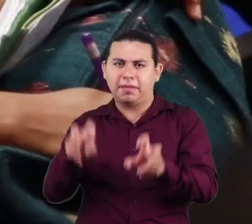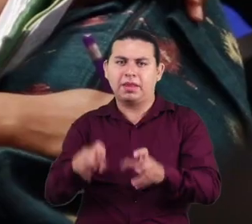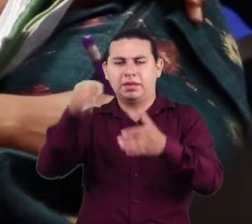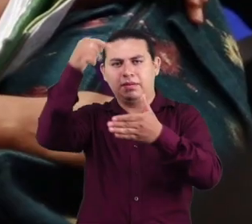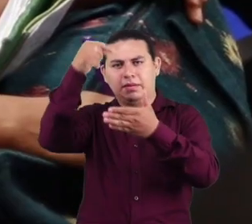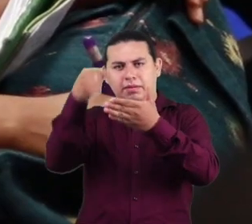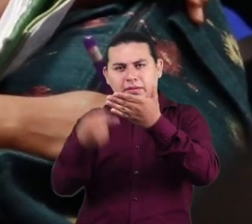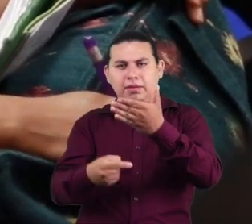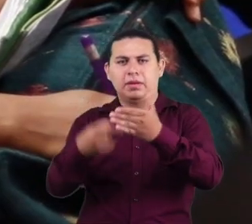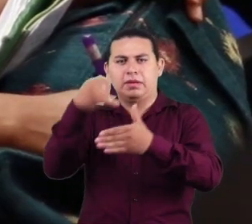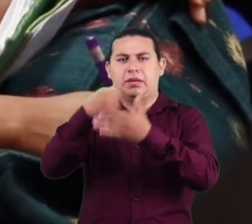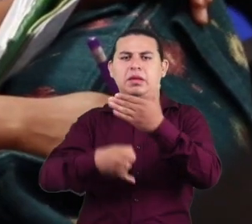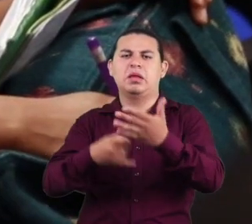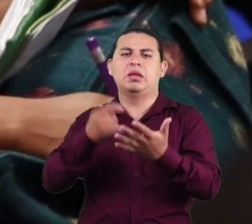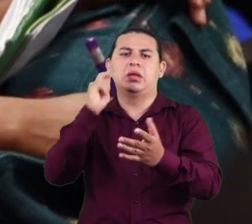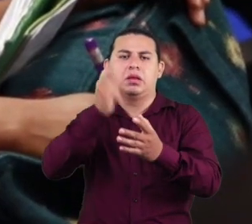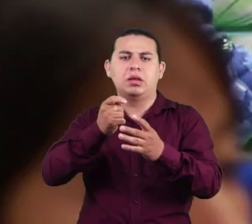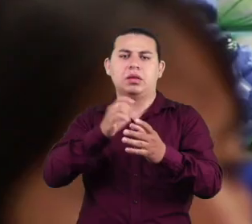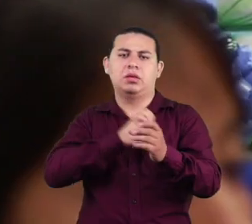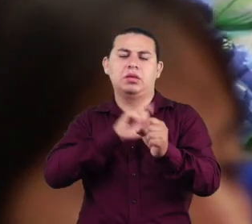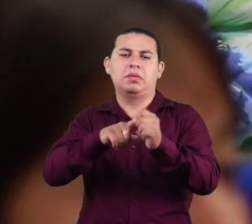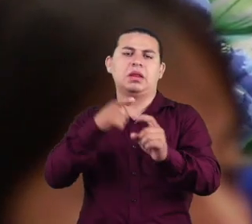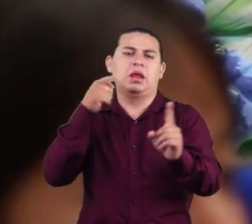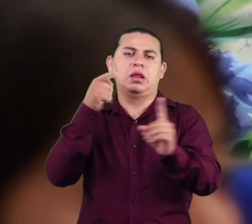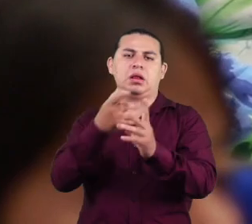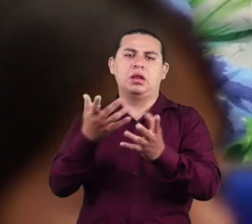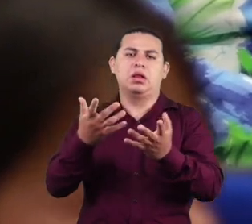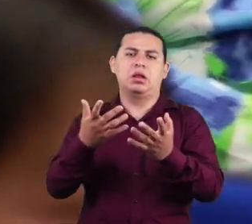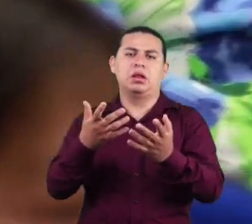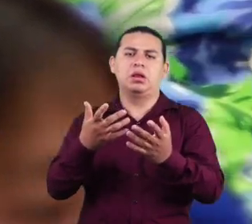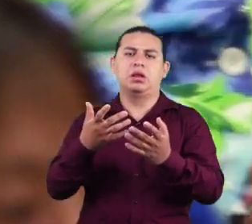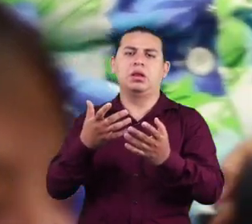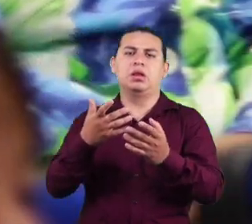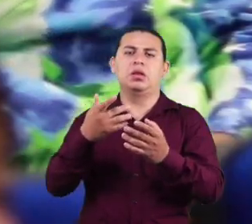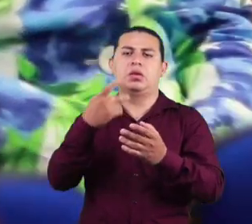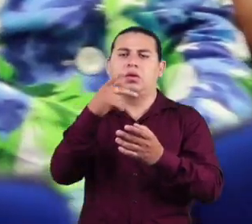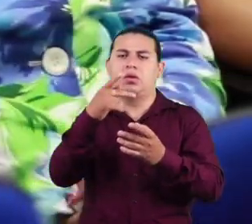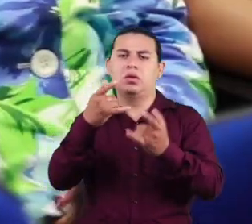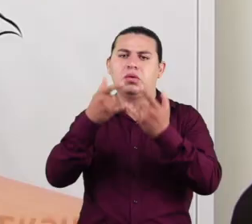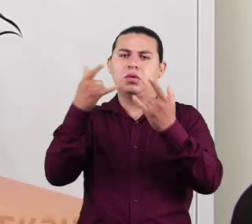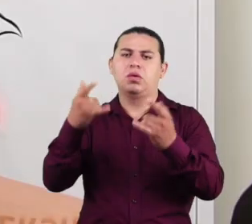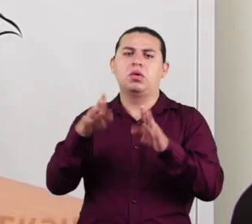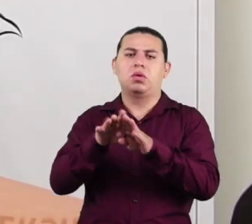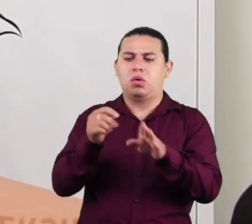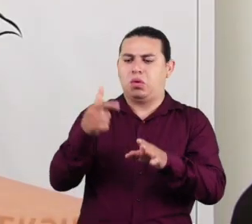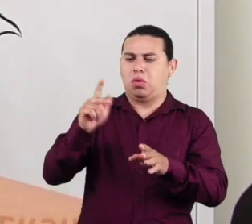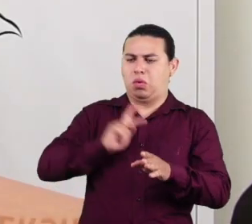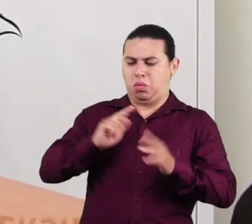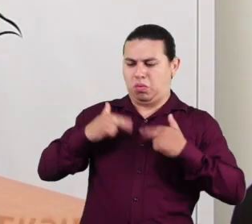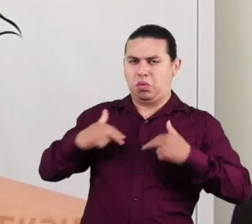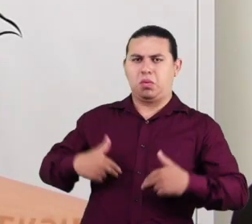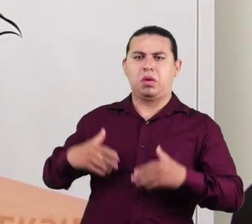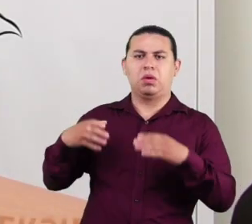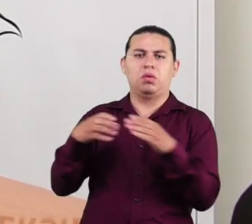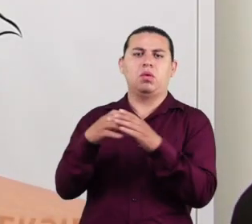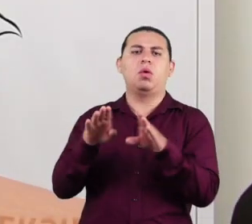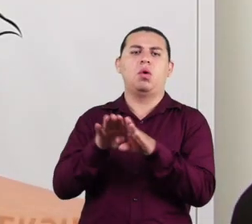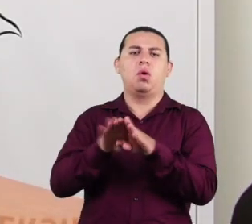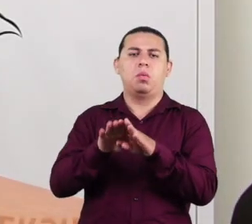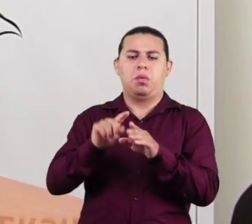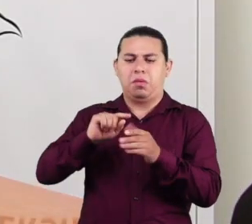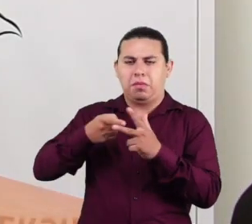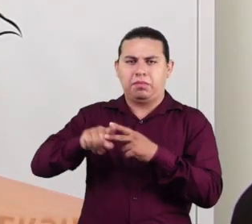dos seminarios en ciencias en esta semana de rescatar desde dónde venimos. Y